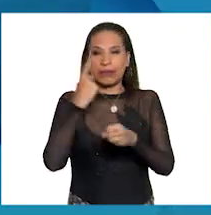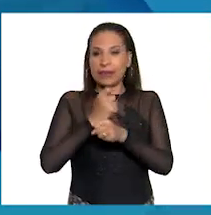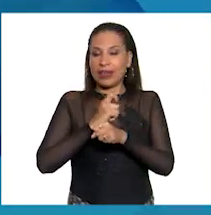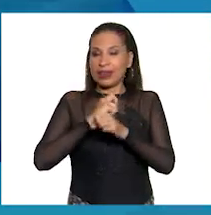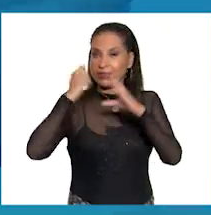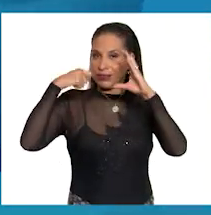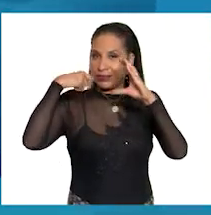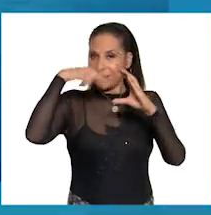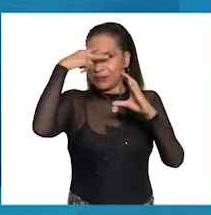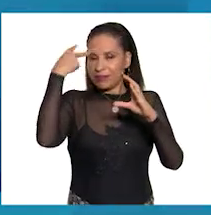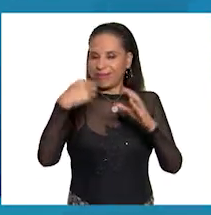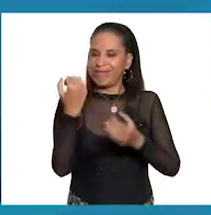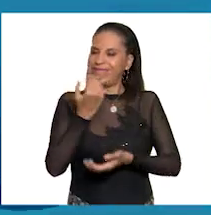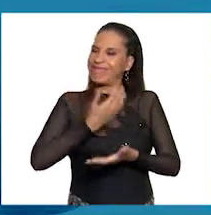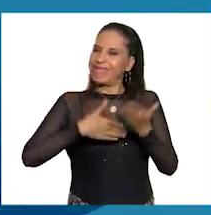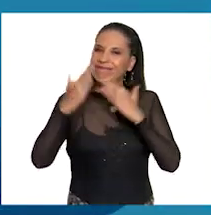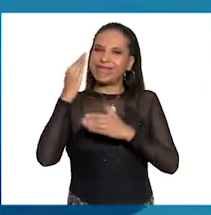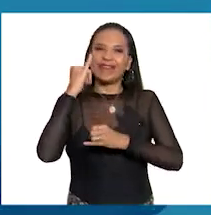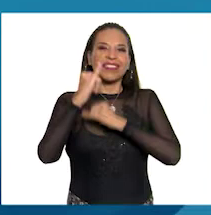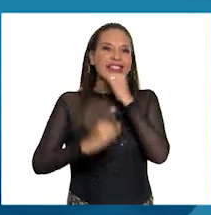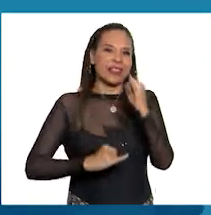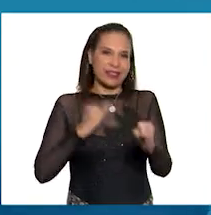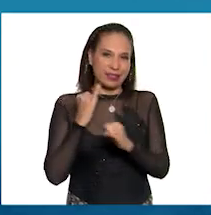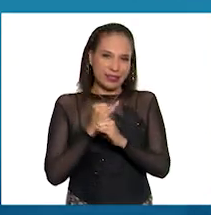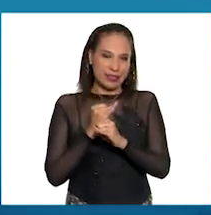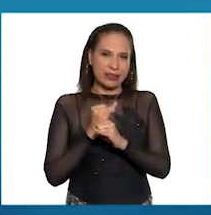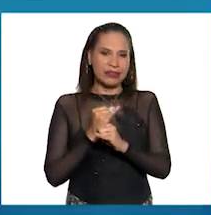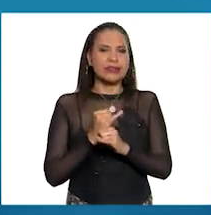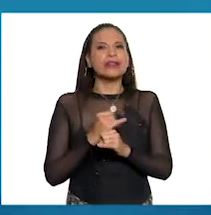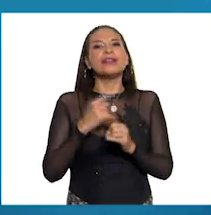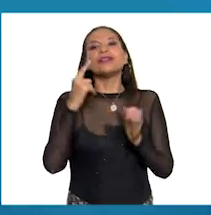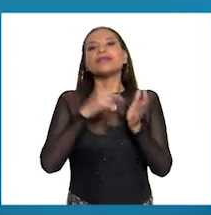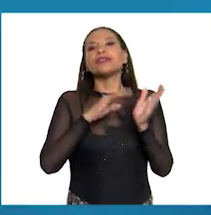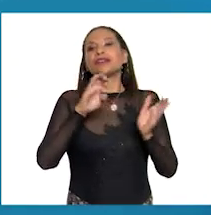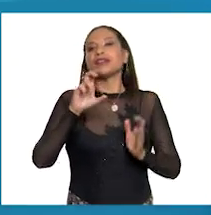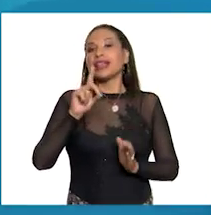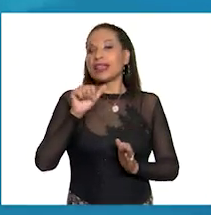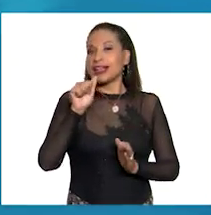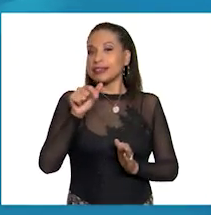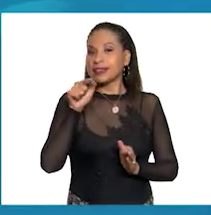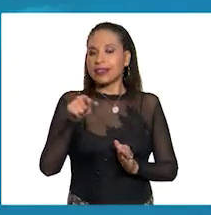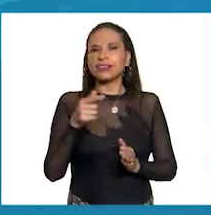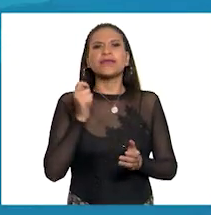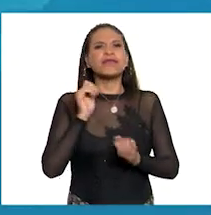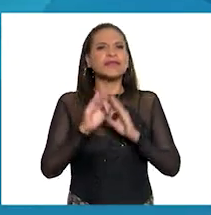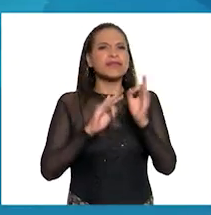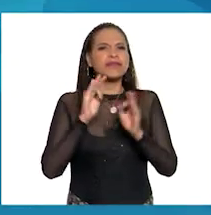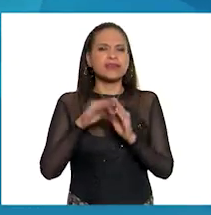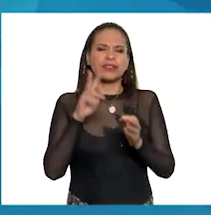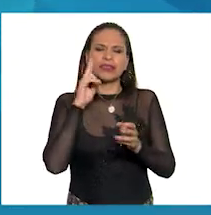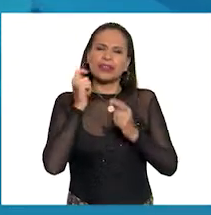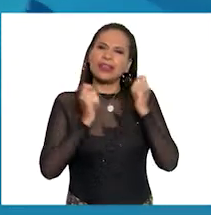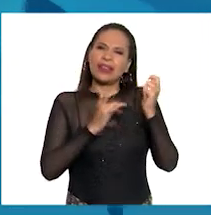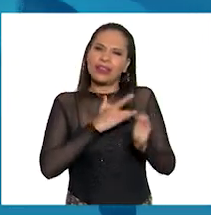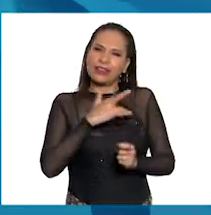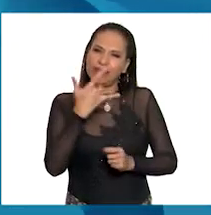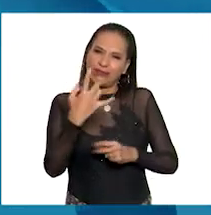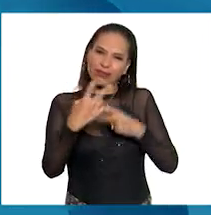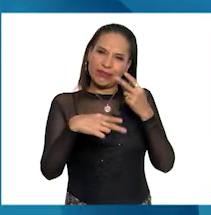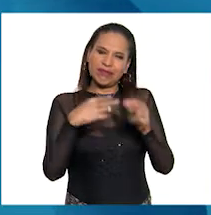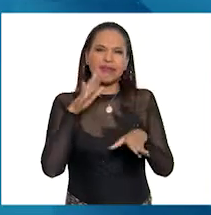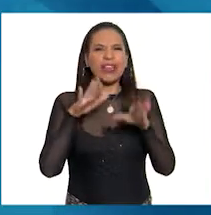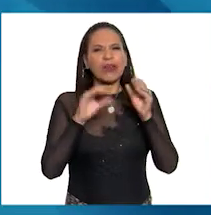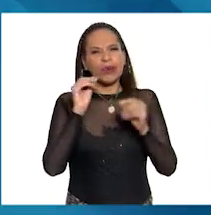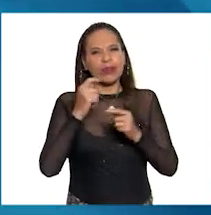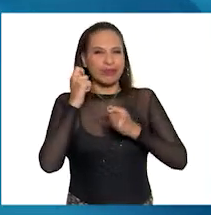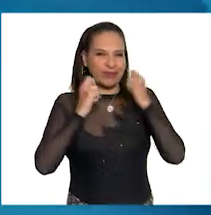película mexicana exitosa a nivel internacional. Se estrenó en 1936 y se trata de un drama romántico y un poco